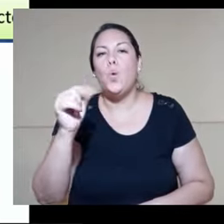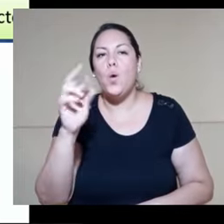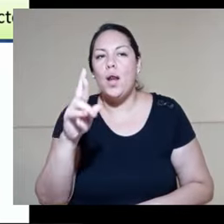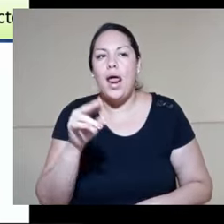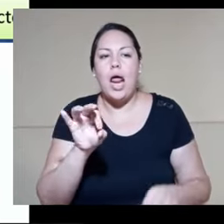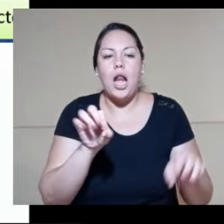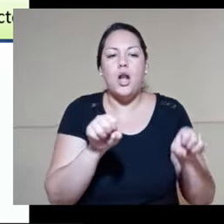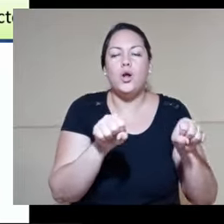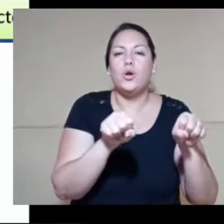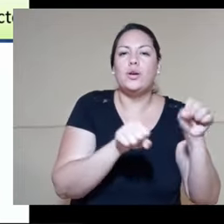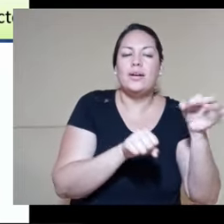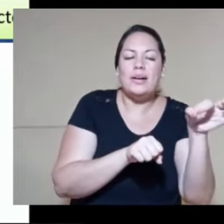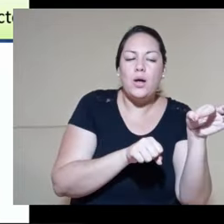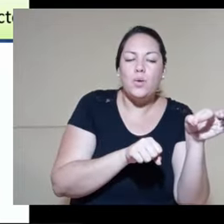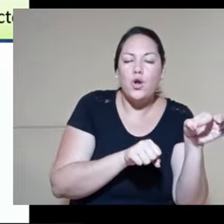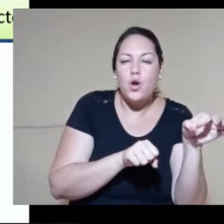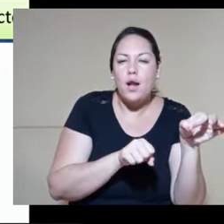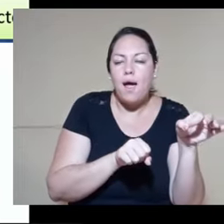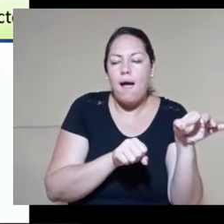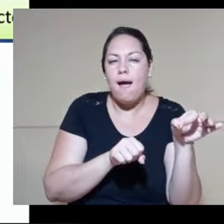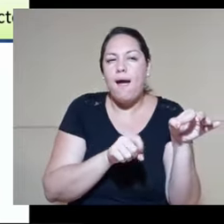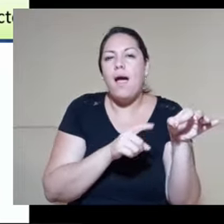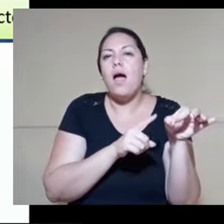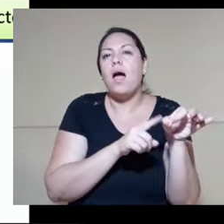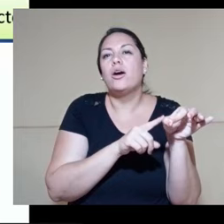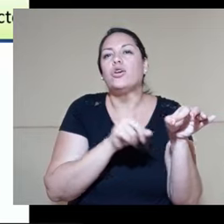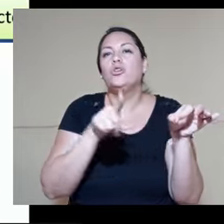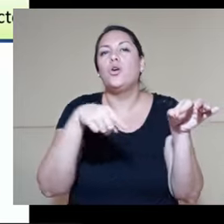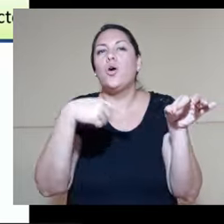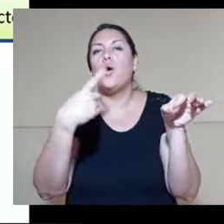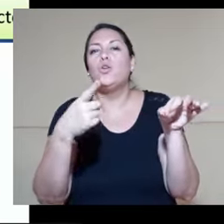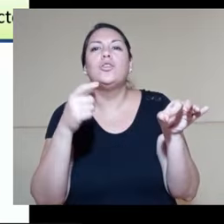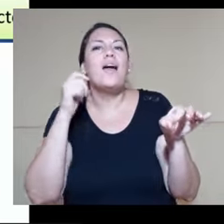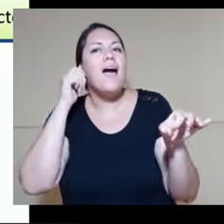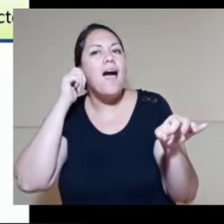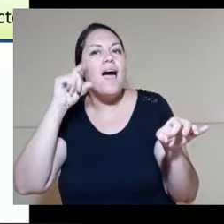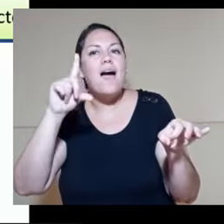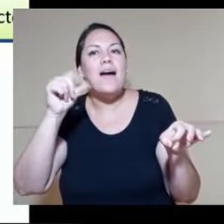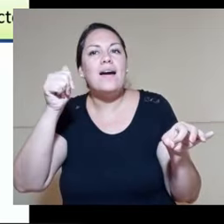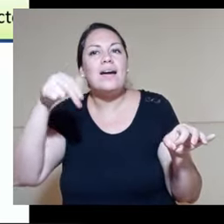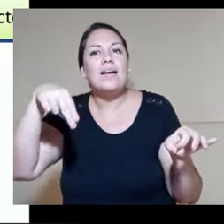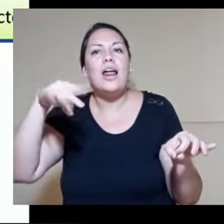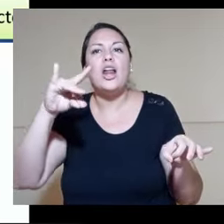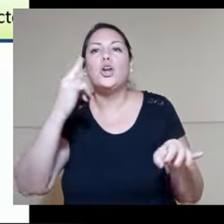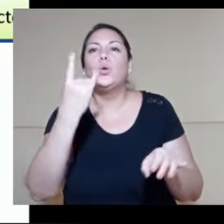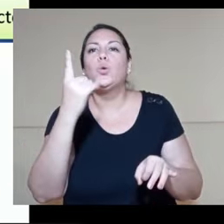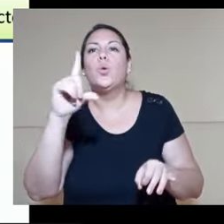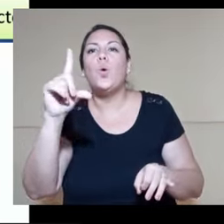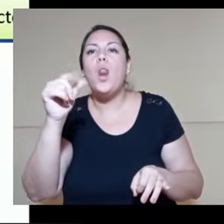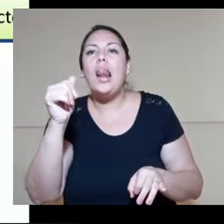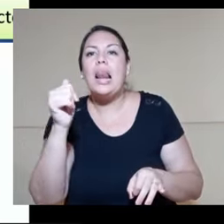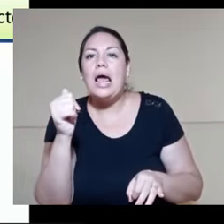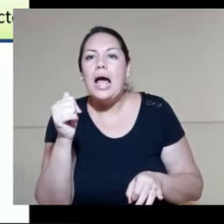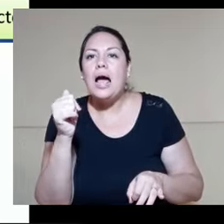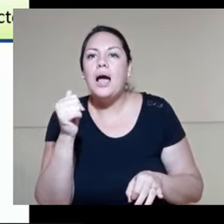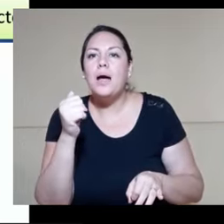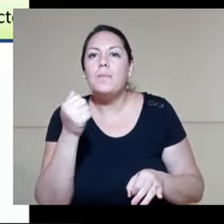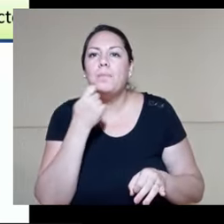Y la otra unión que puede hacer una neurona, además de con el músculo y con otra neurona, es con lo que nosotros llamamos